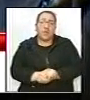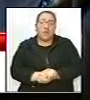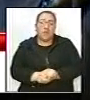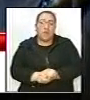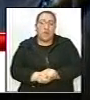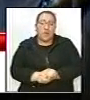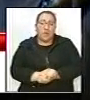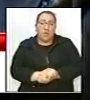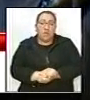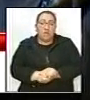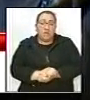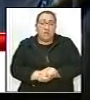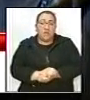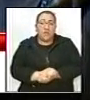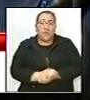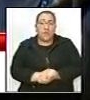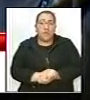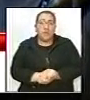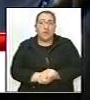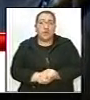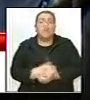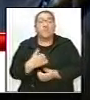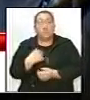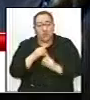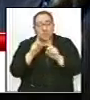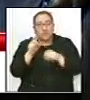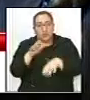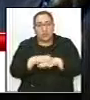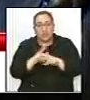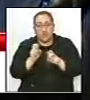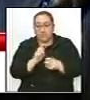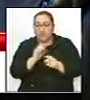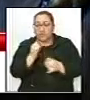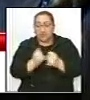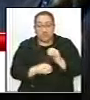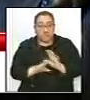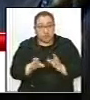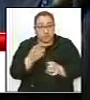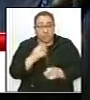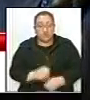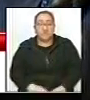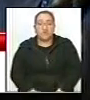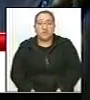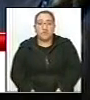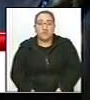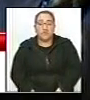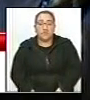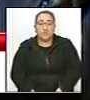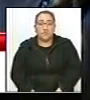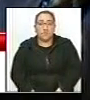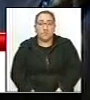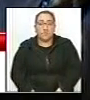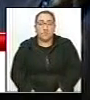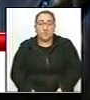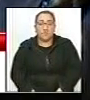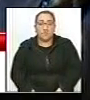¿no? Entonces, de manera que esto es fuerte. Yo quería consultarle sobre eso. Y finalmente, señor ministro, quería yo